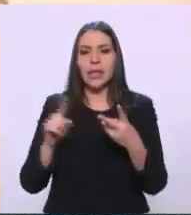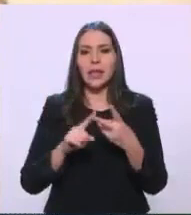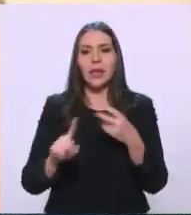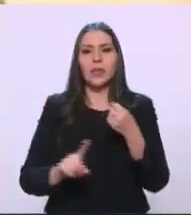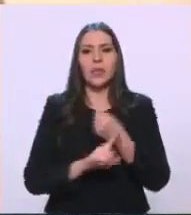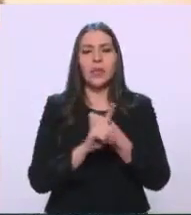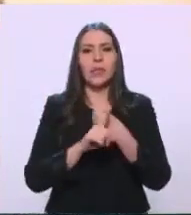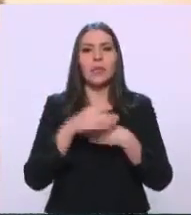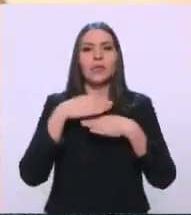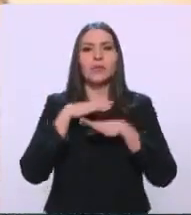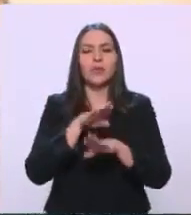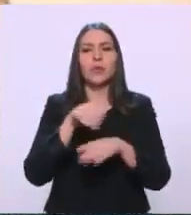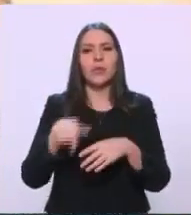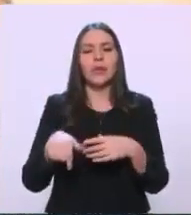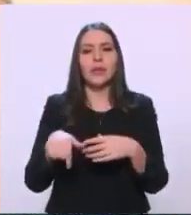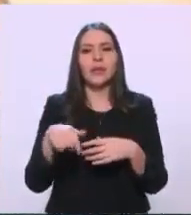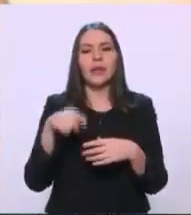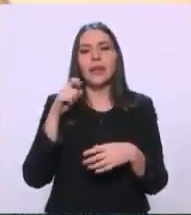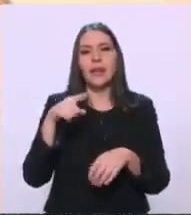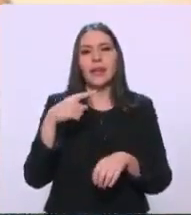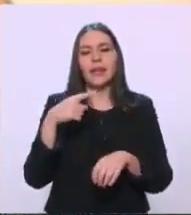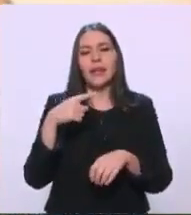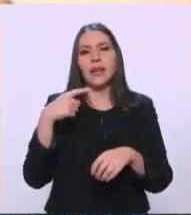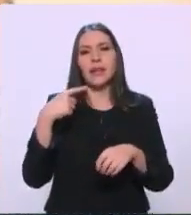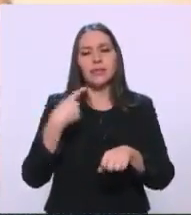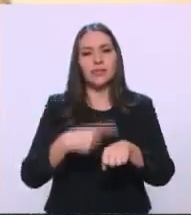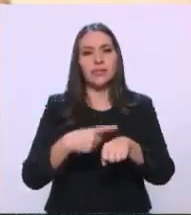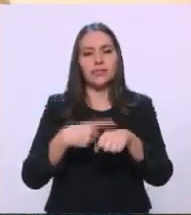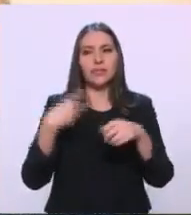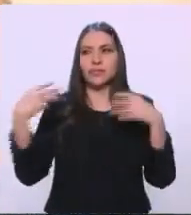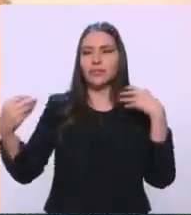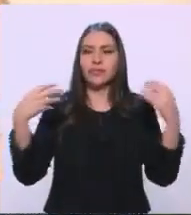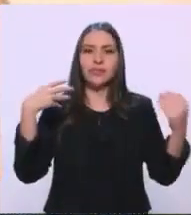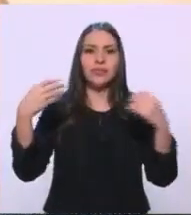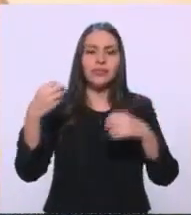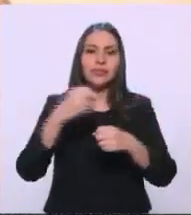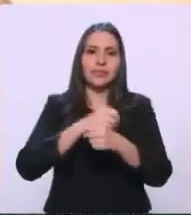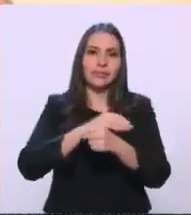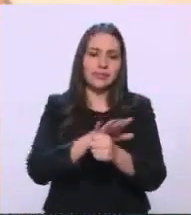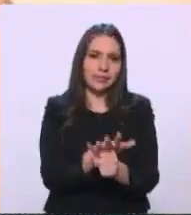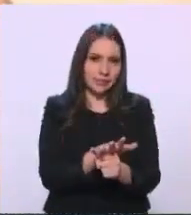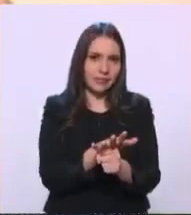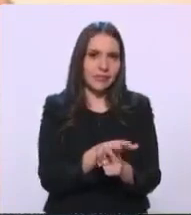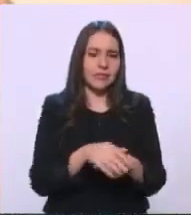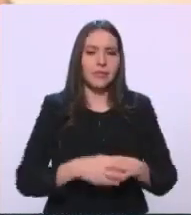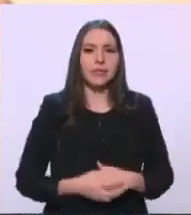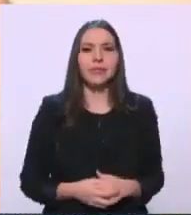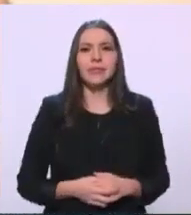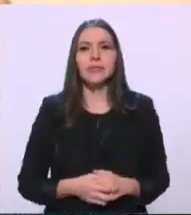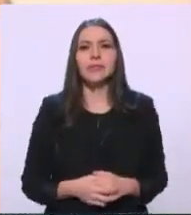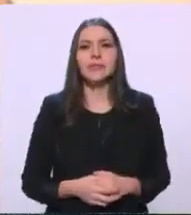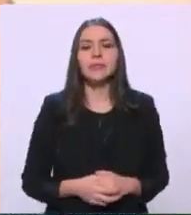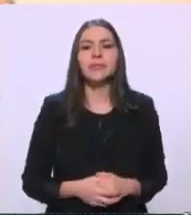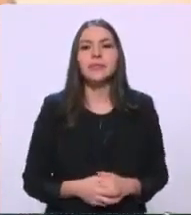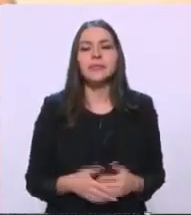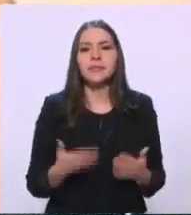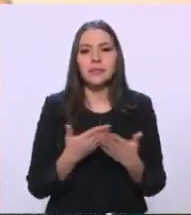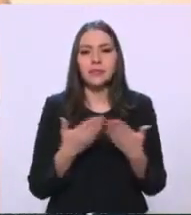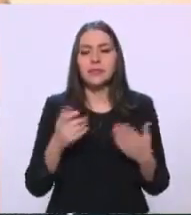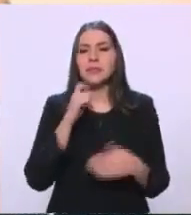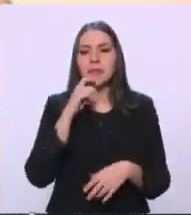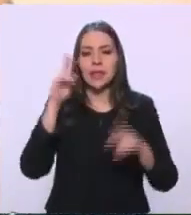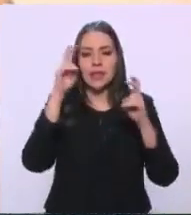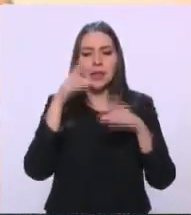asuntos que se nuclean con el tema de la justicia. La justicia en términos de